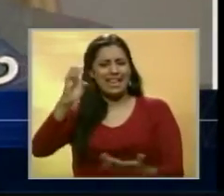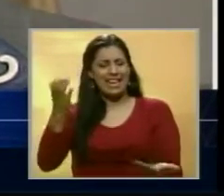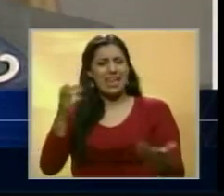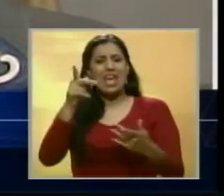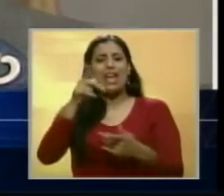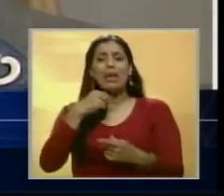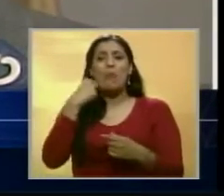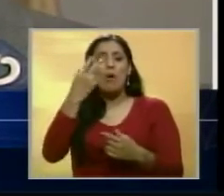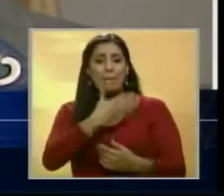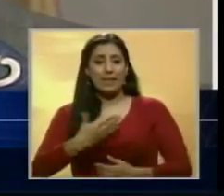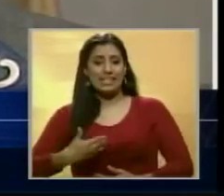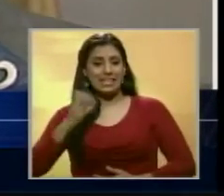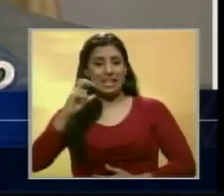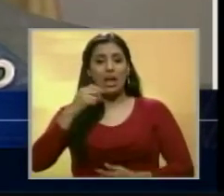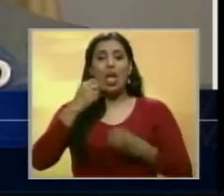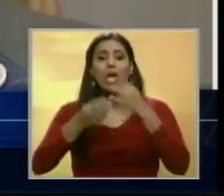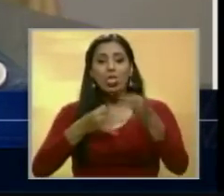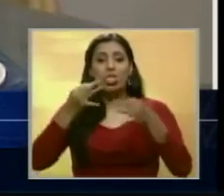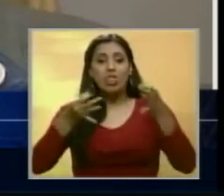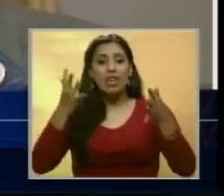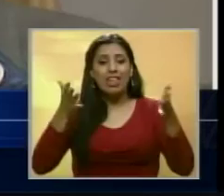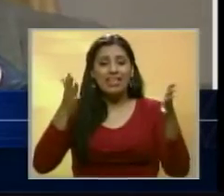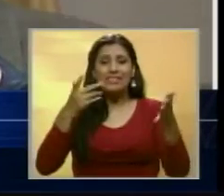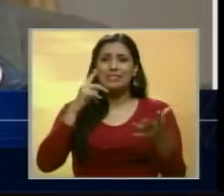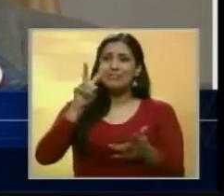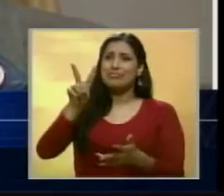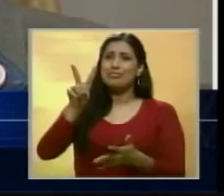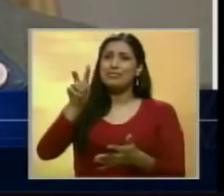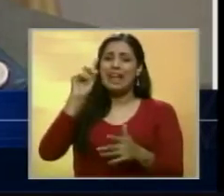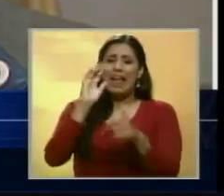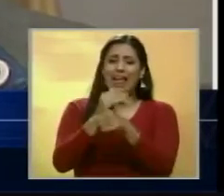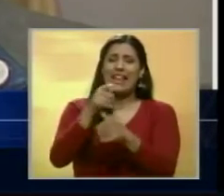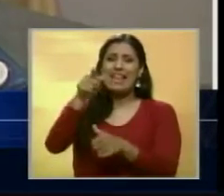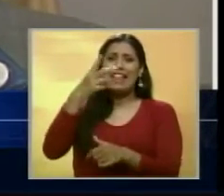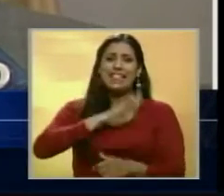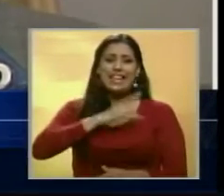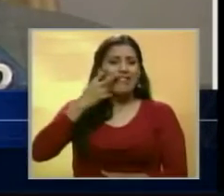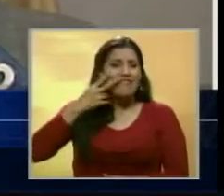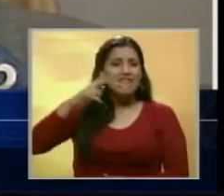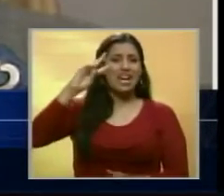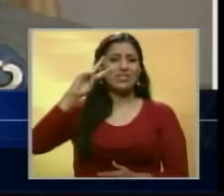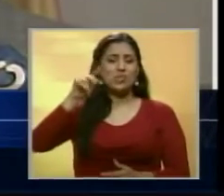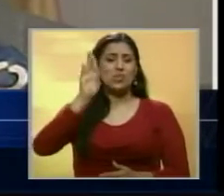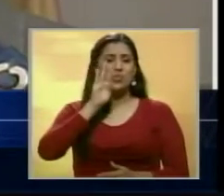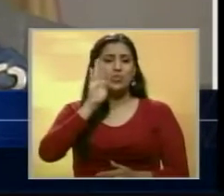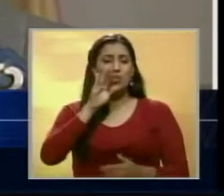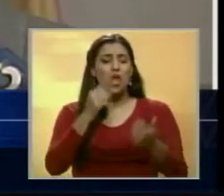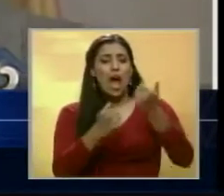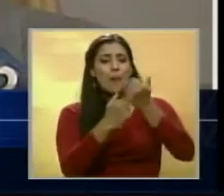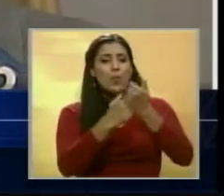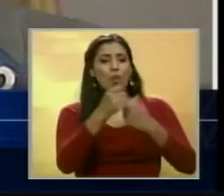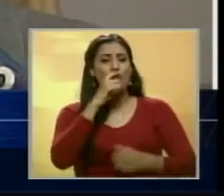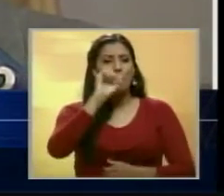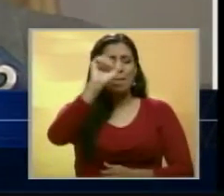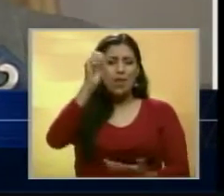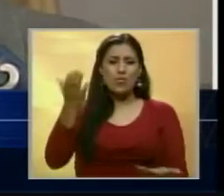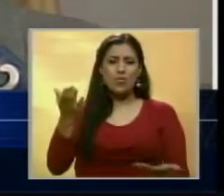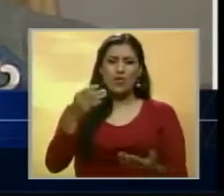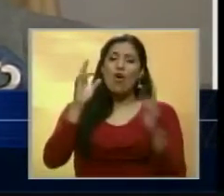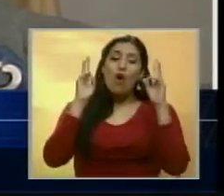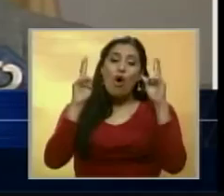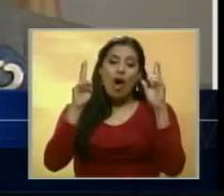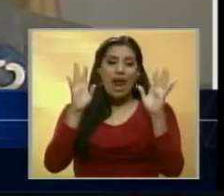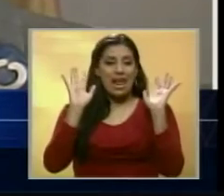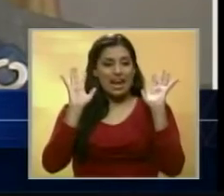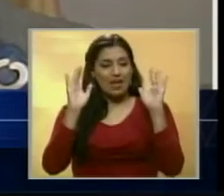vez que abre la boca se descubre más su cuadratura con el Ejecutivo Nacional. Ojalá se